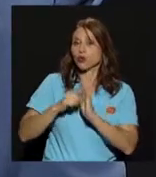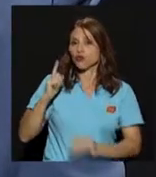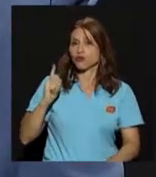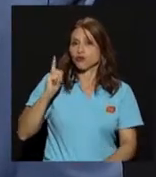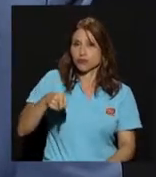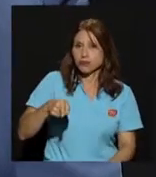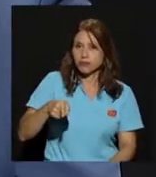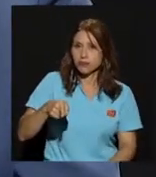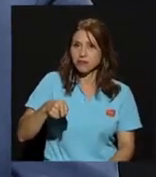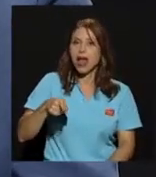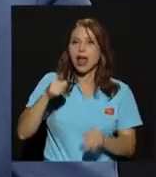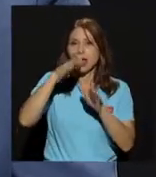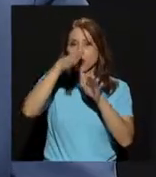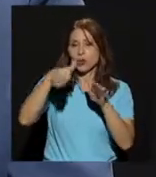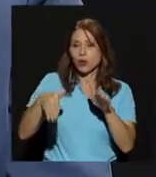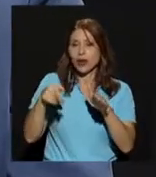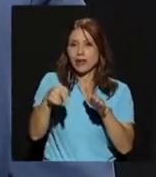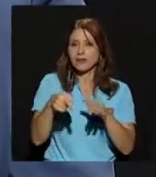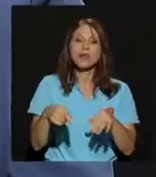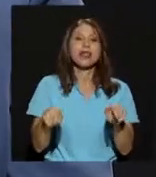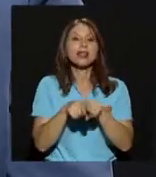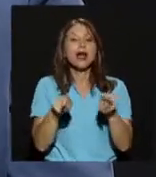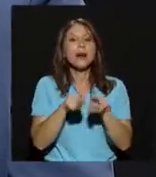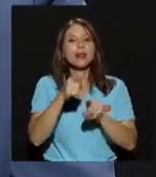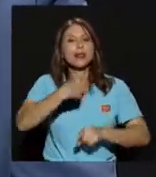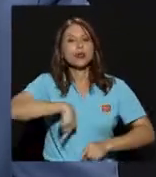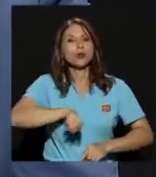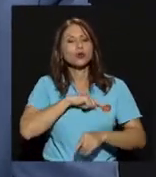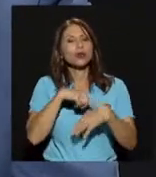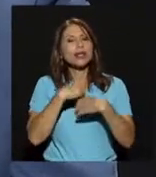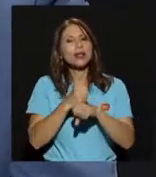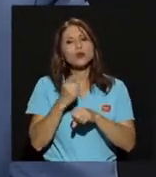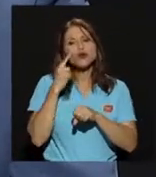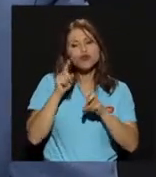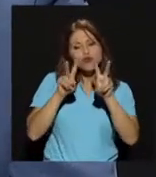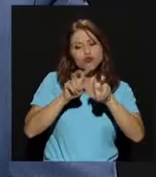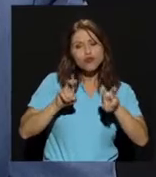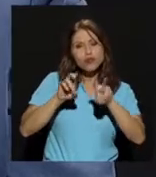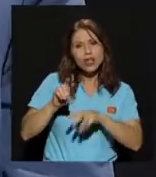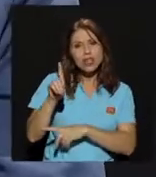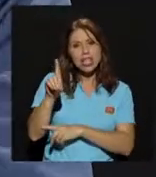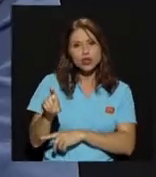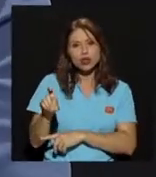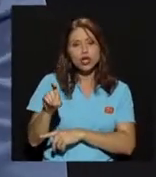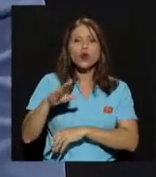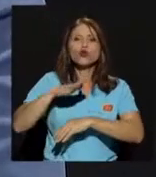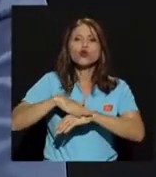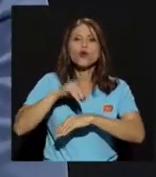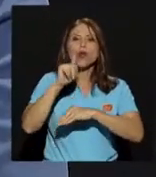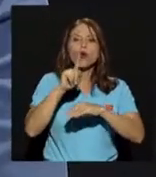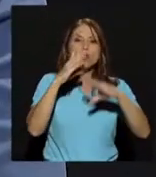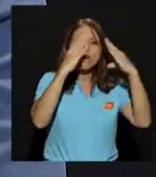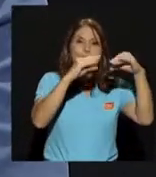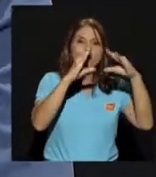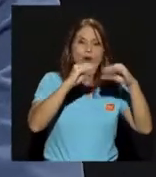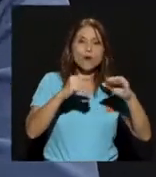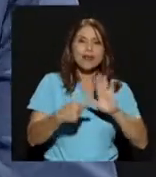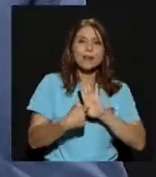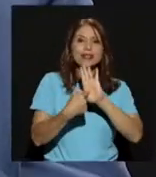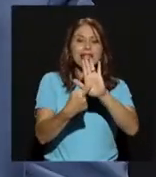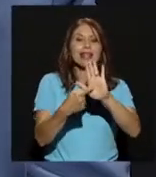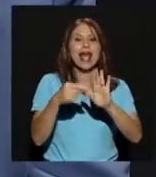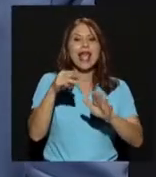contraloría general también hacemos un dictamen sobre un informe que presenta tanto el ministerio de planificación nacional